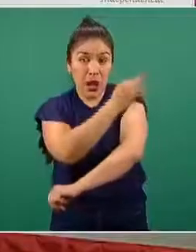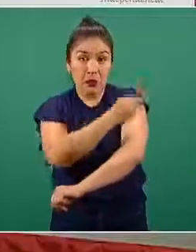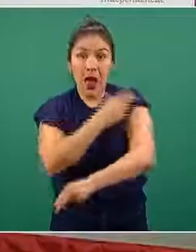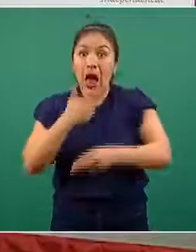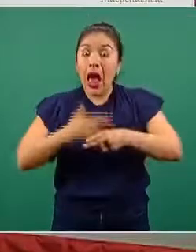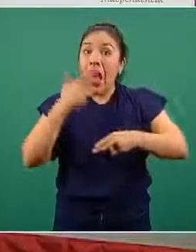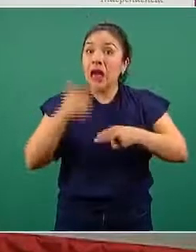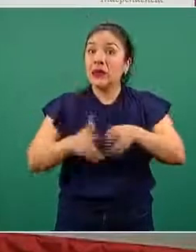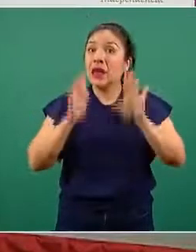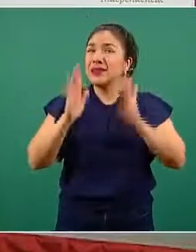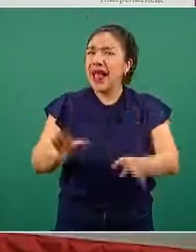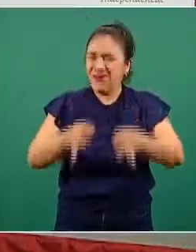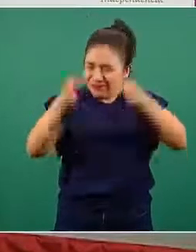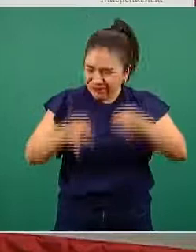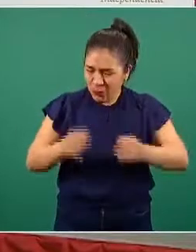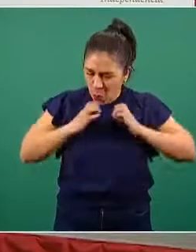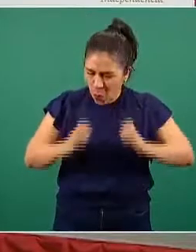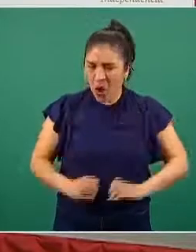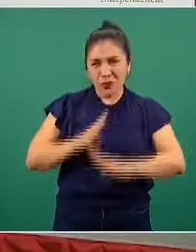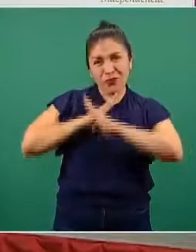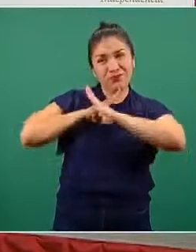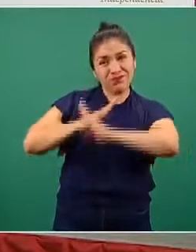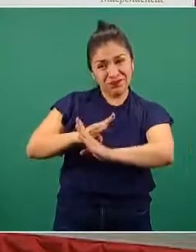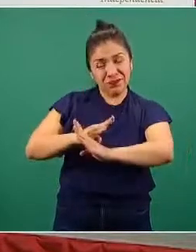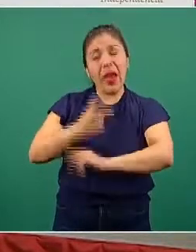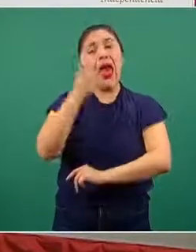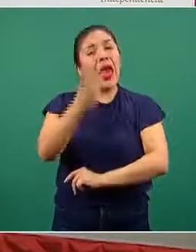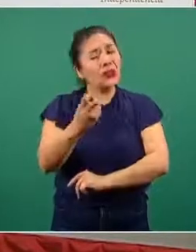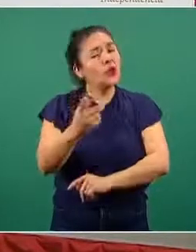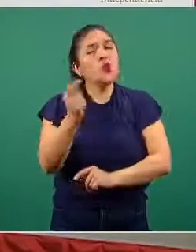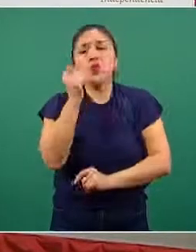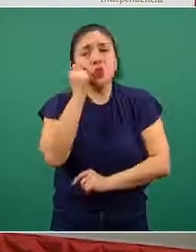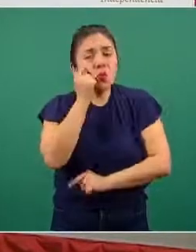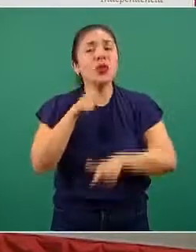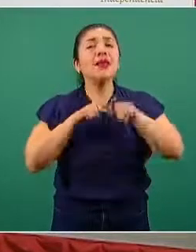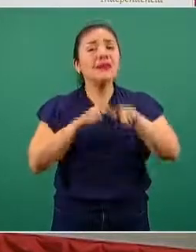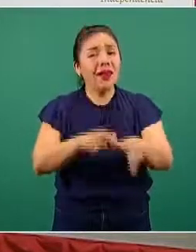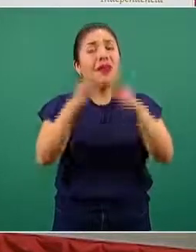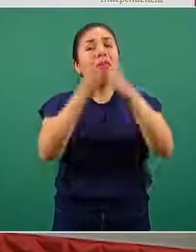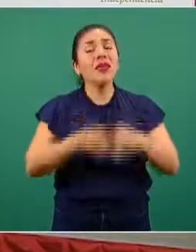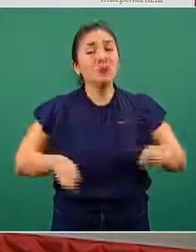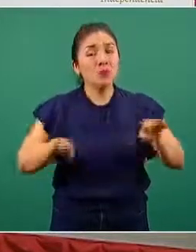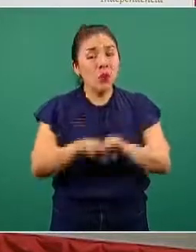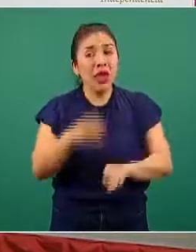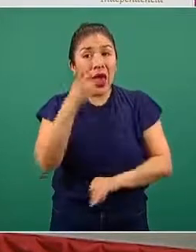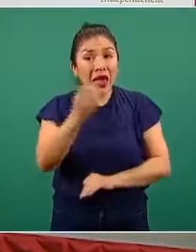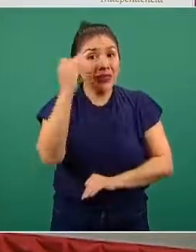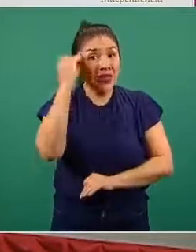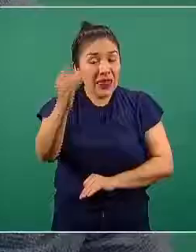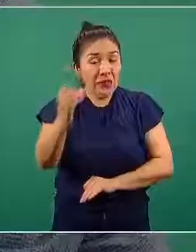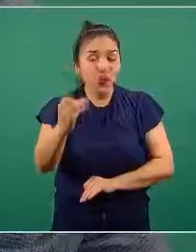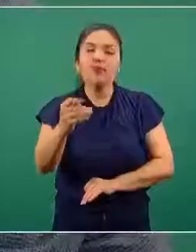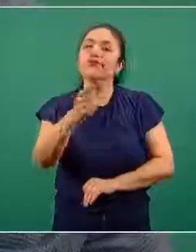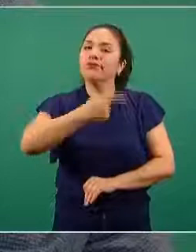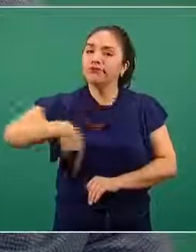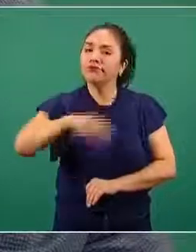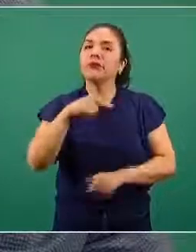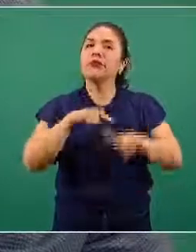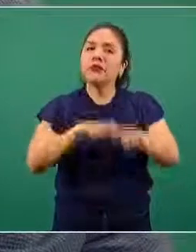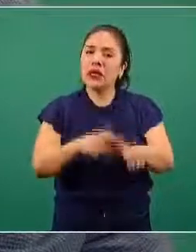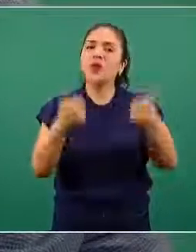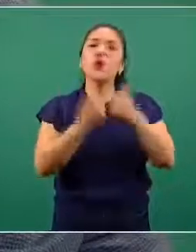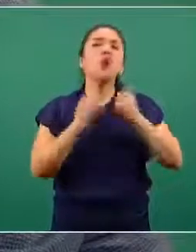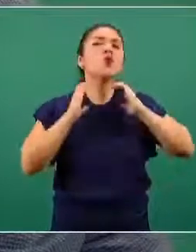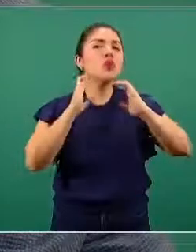un nivel de inmunidad. Pero aún así es importante que durante estos lapsos ellos sigan manteniendo las